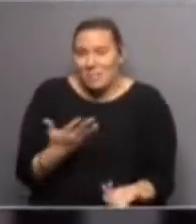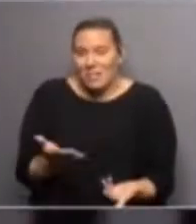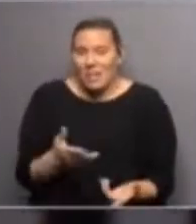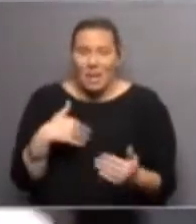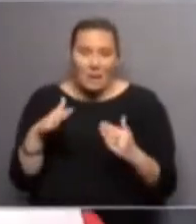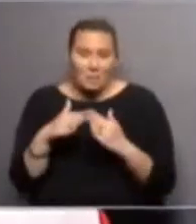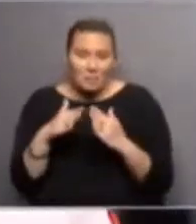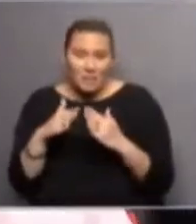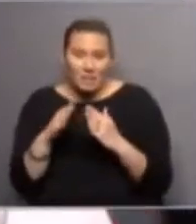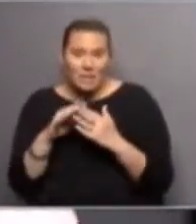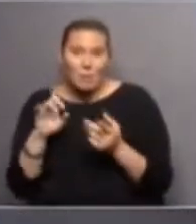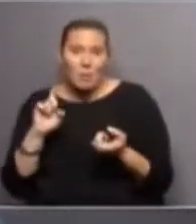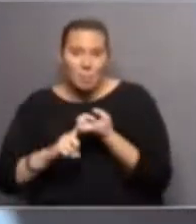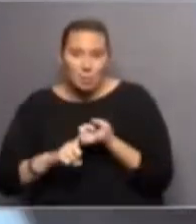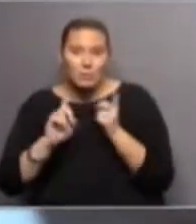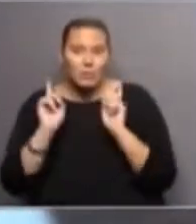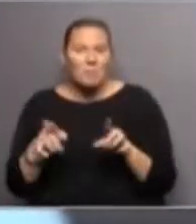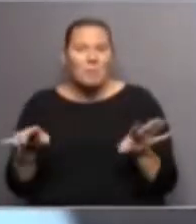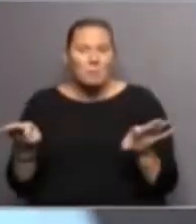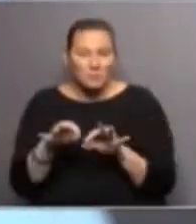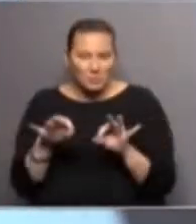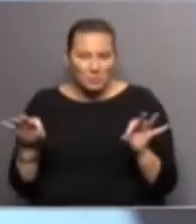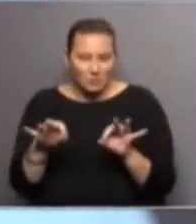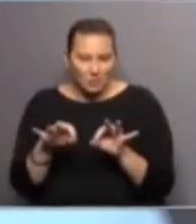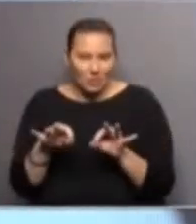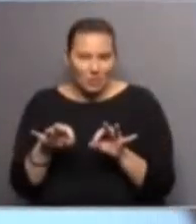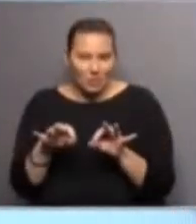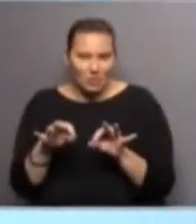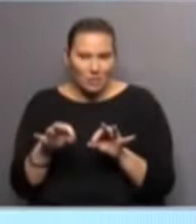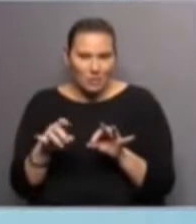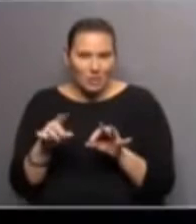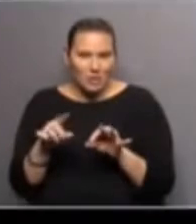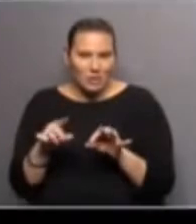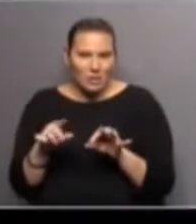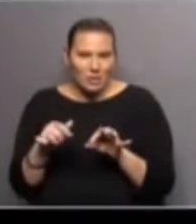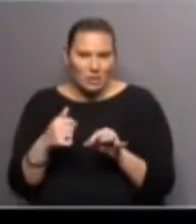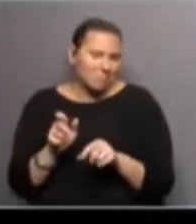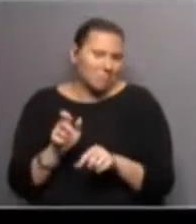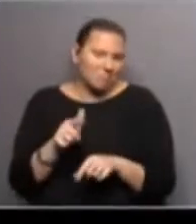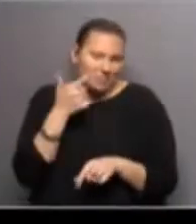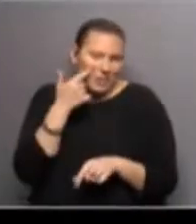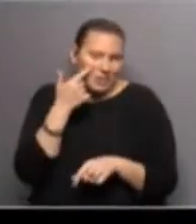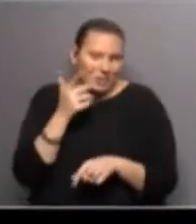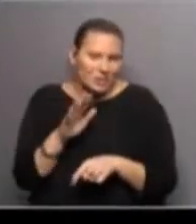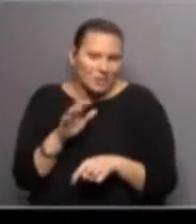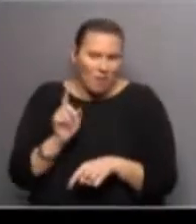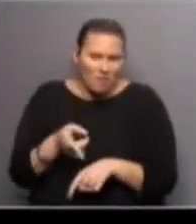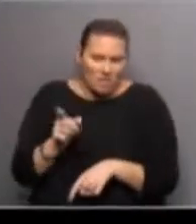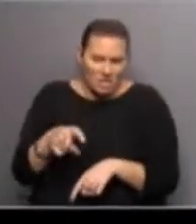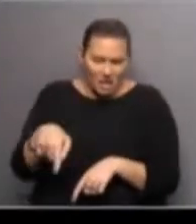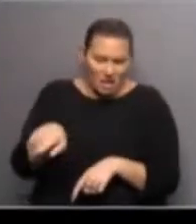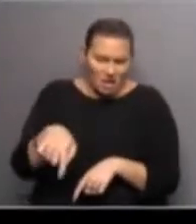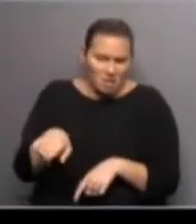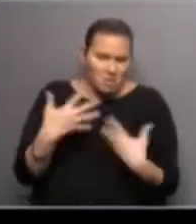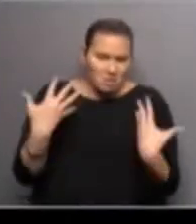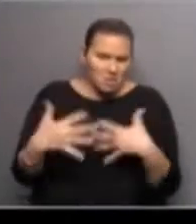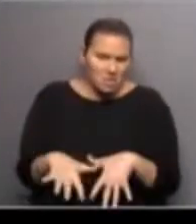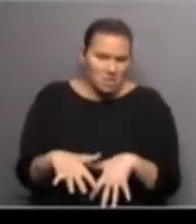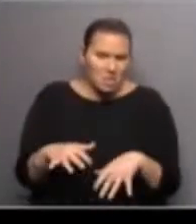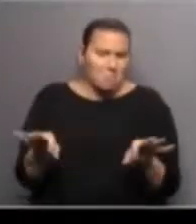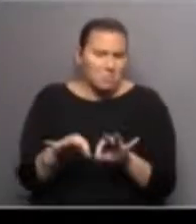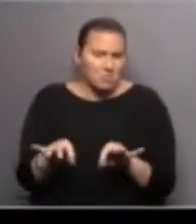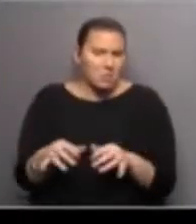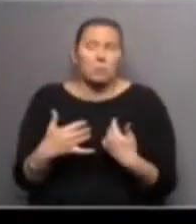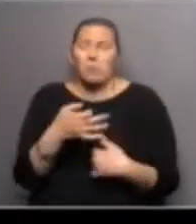en mi casa, igual mi esposo también es músico y viven el ritmo y bueno, nada obligarlos a hacer si ellos no quieren nada de